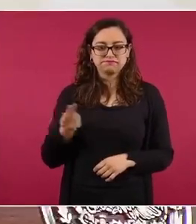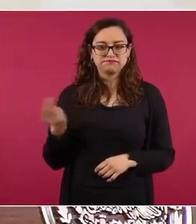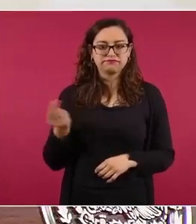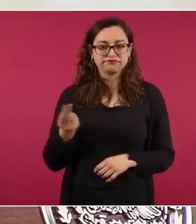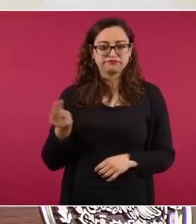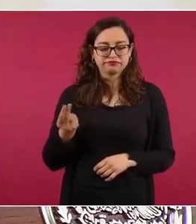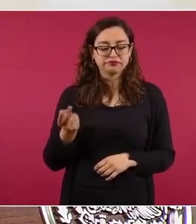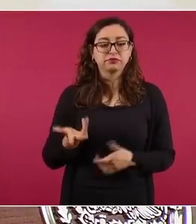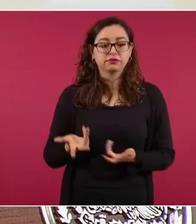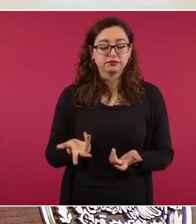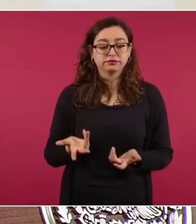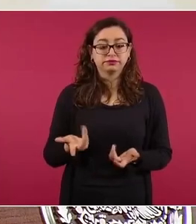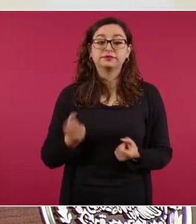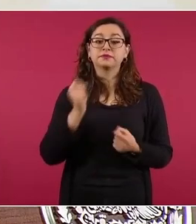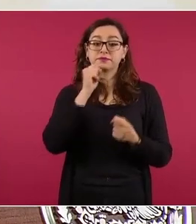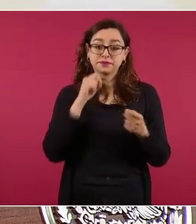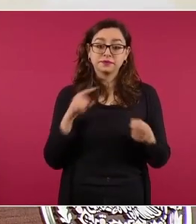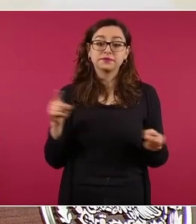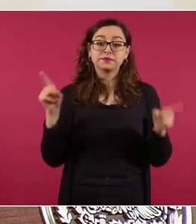y cuidar también